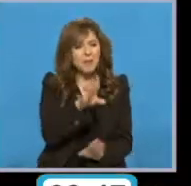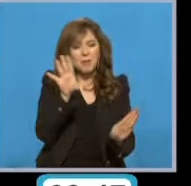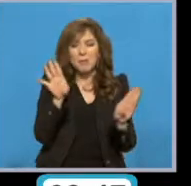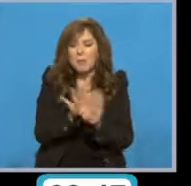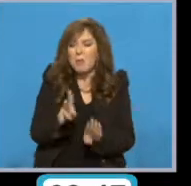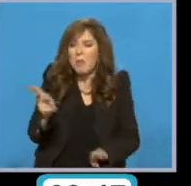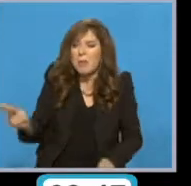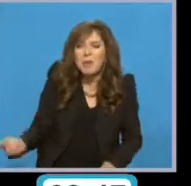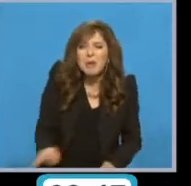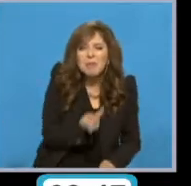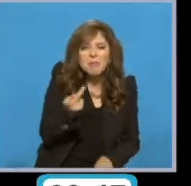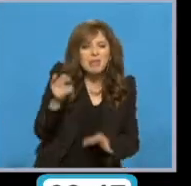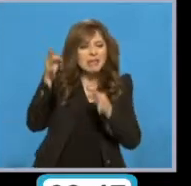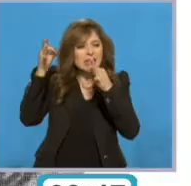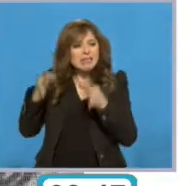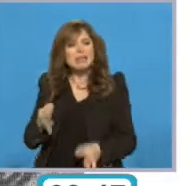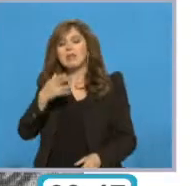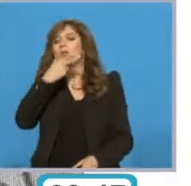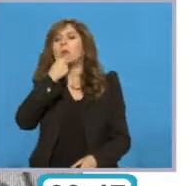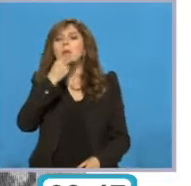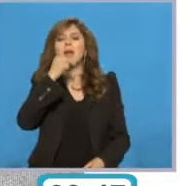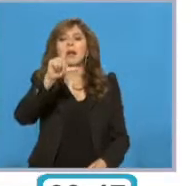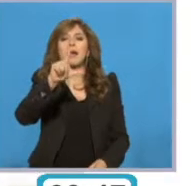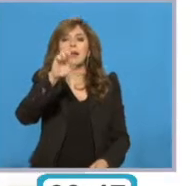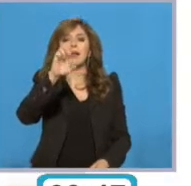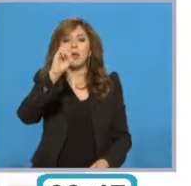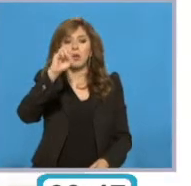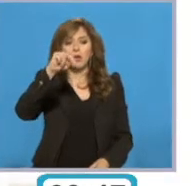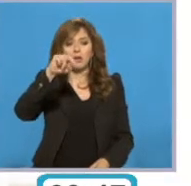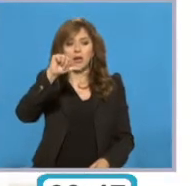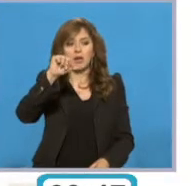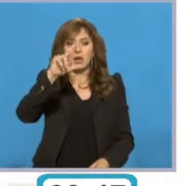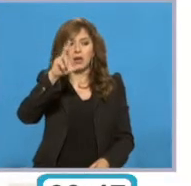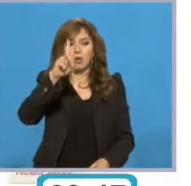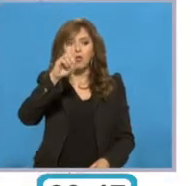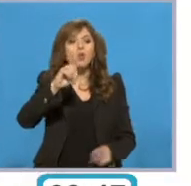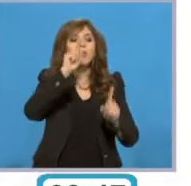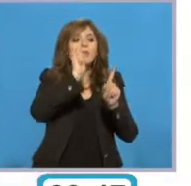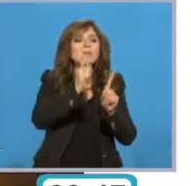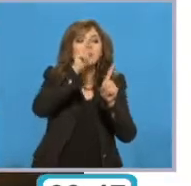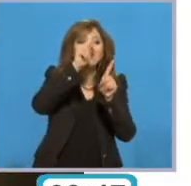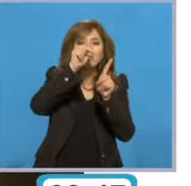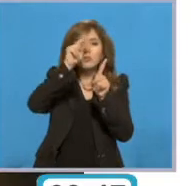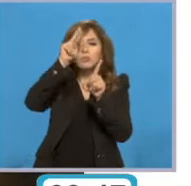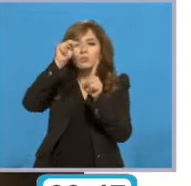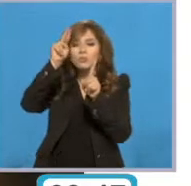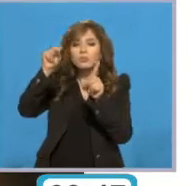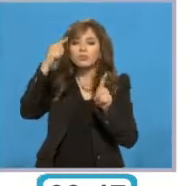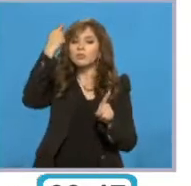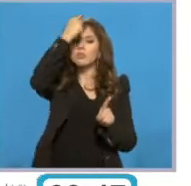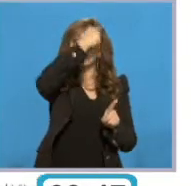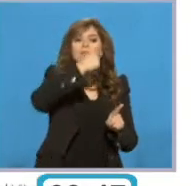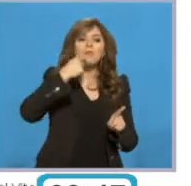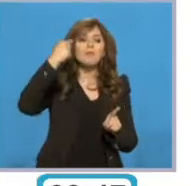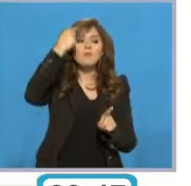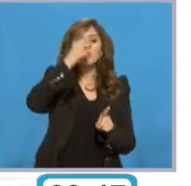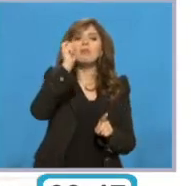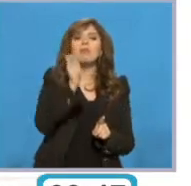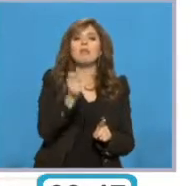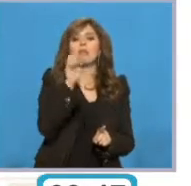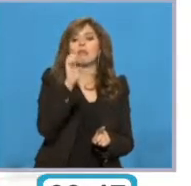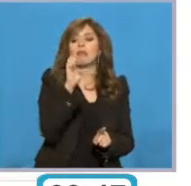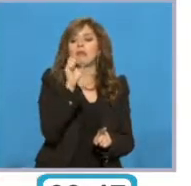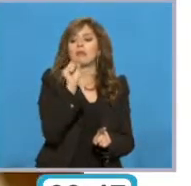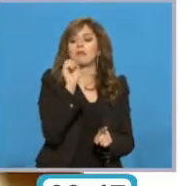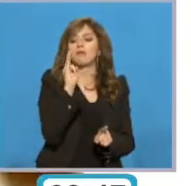Leonardo es justo el uso de una técnica verdaderamente notable que era el esfumato y